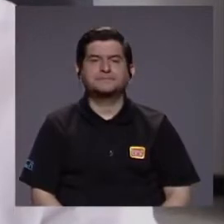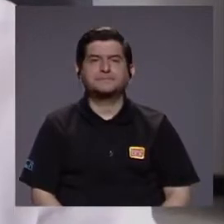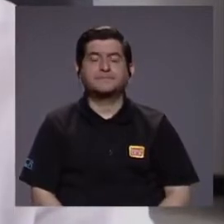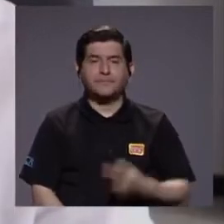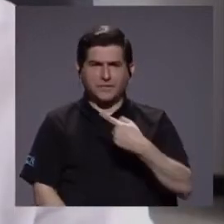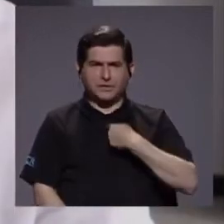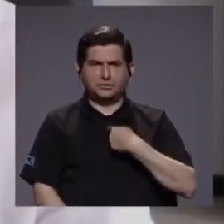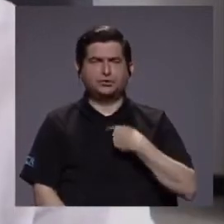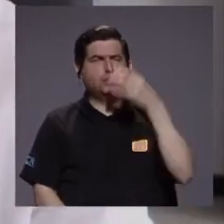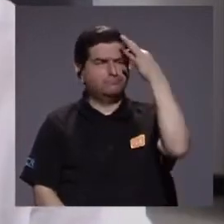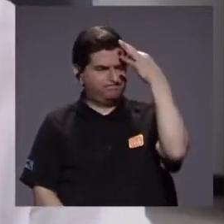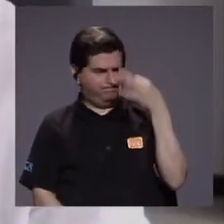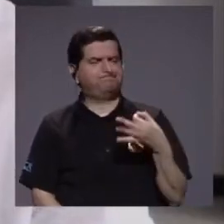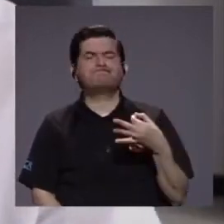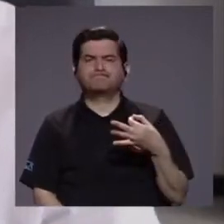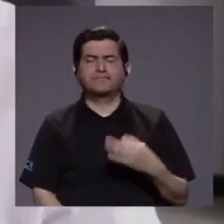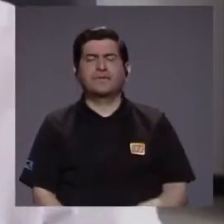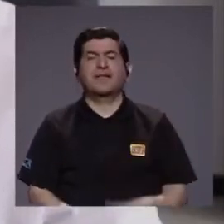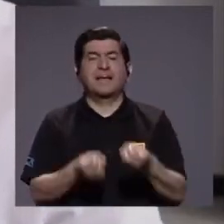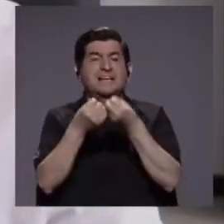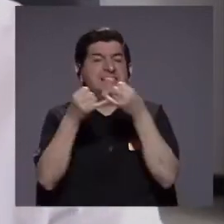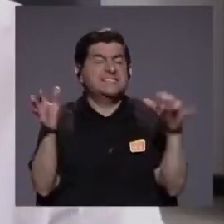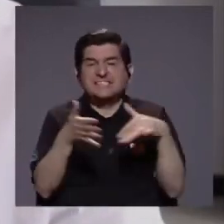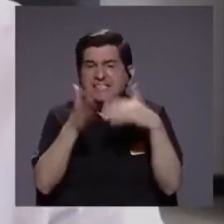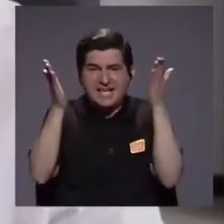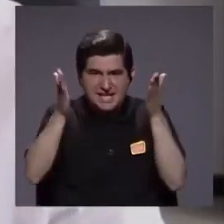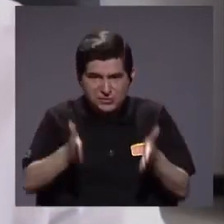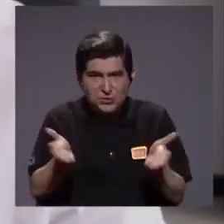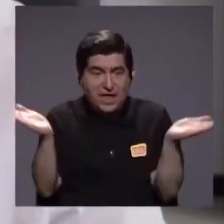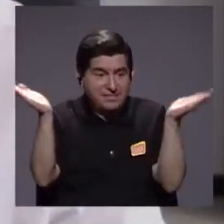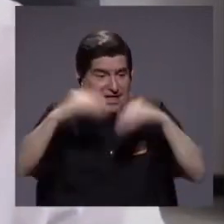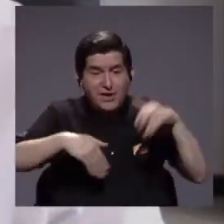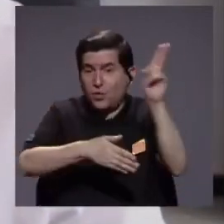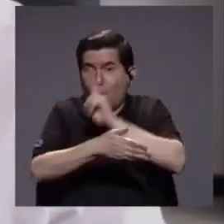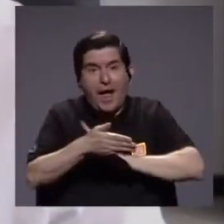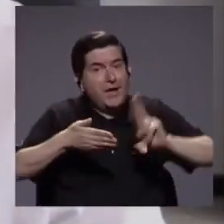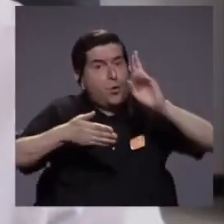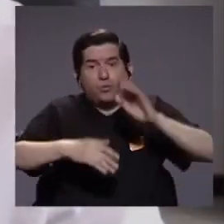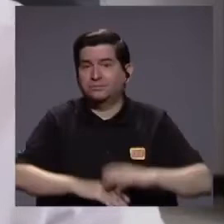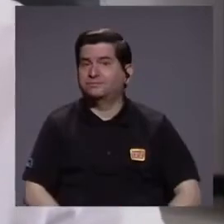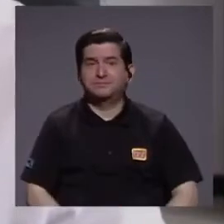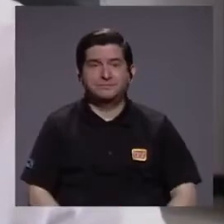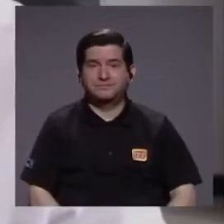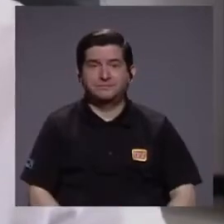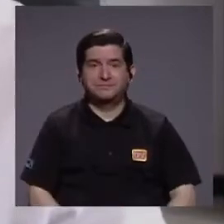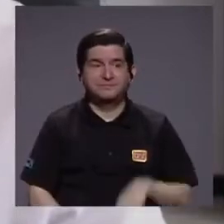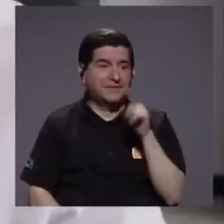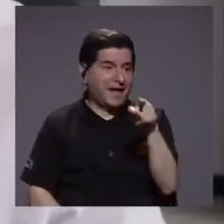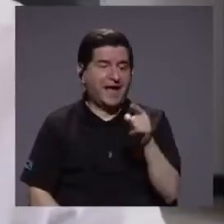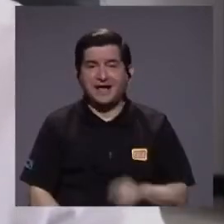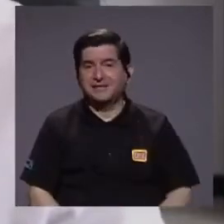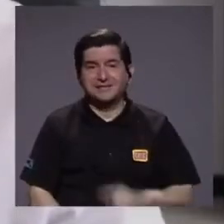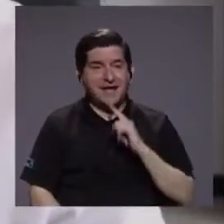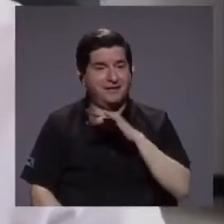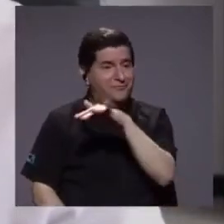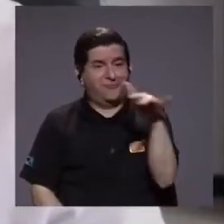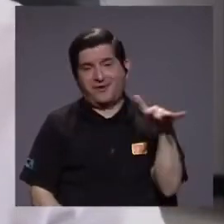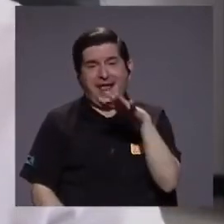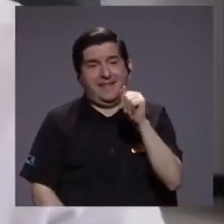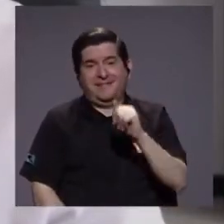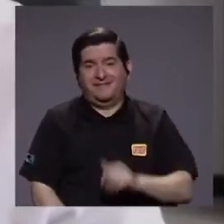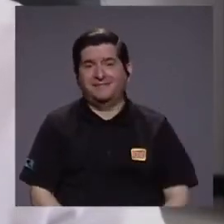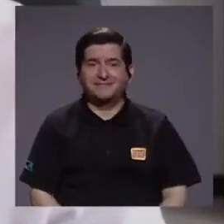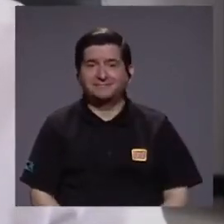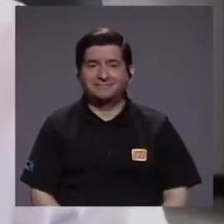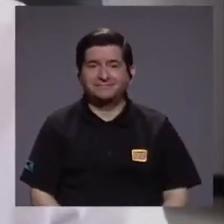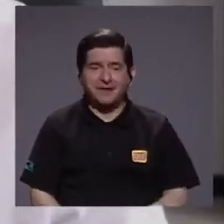Yo soy de la convicción de que sin estudiantes no existe universidad. Eso es una realidad. Por lo